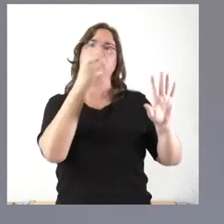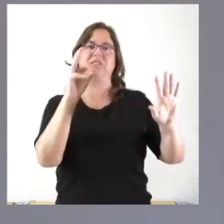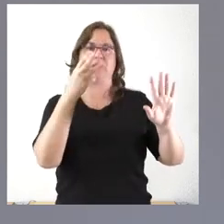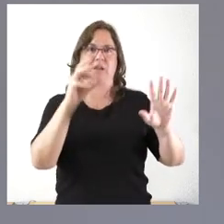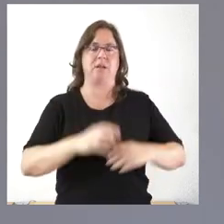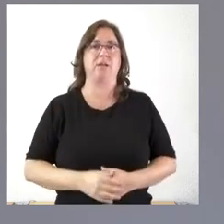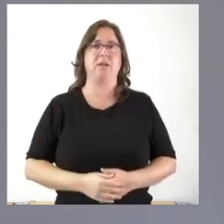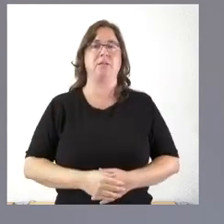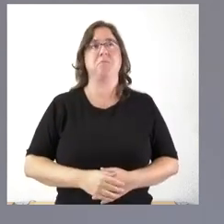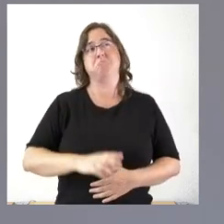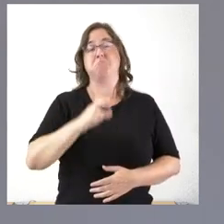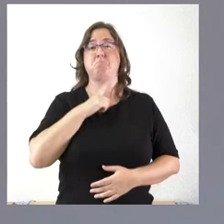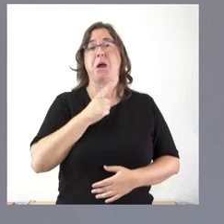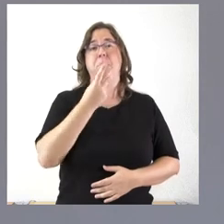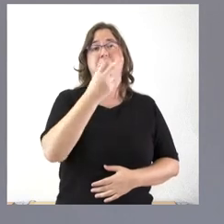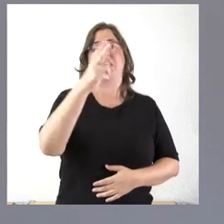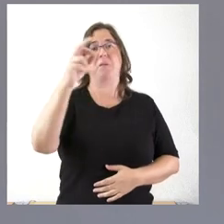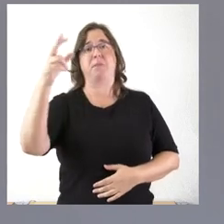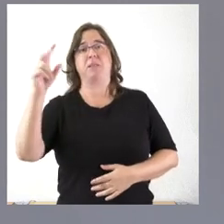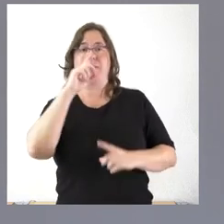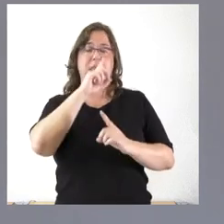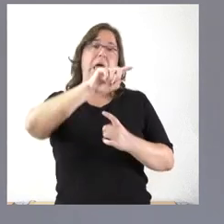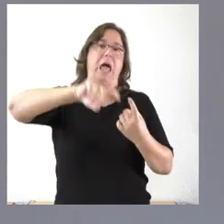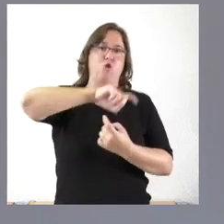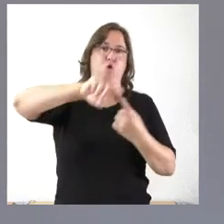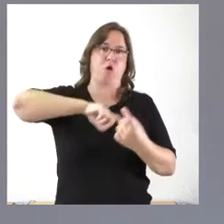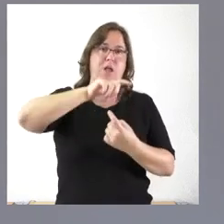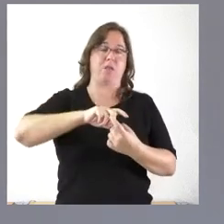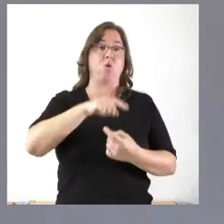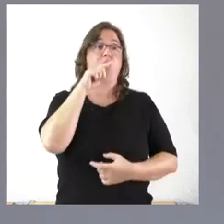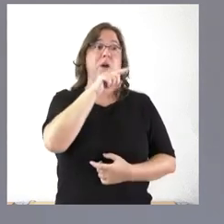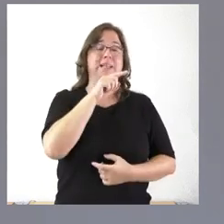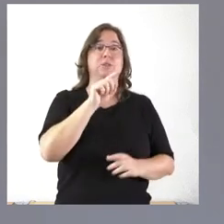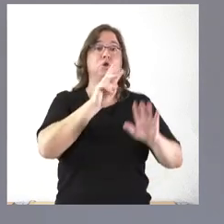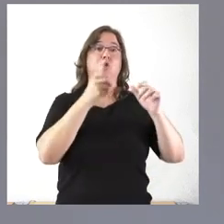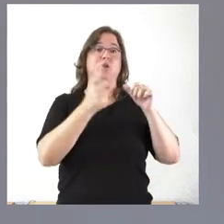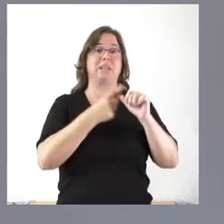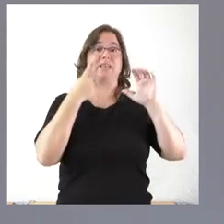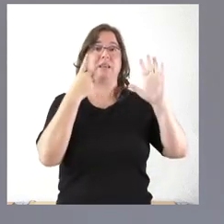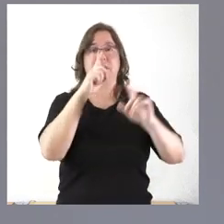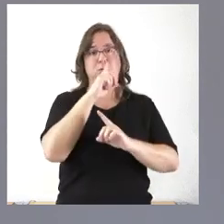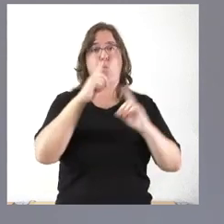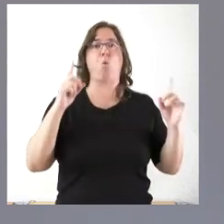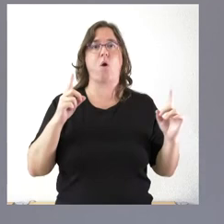Es decir, una media de 20 millones de euros al año. Y en esto son 36 en un año, por tanto, estamos hablando